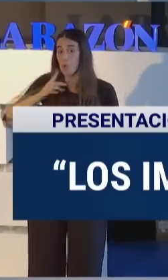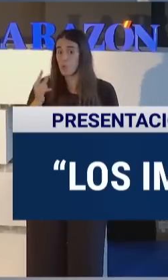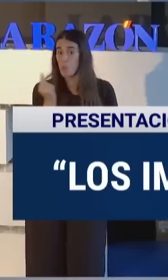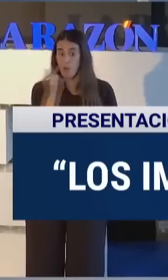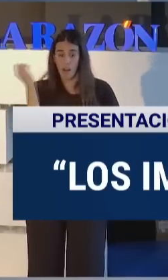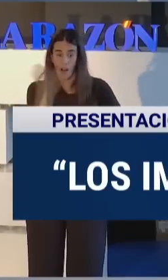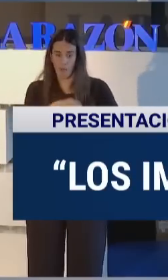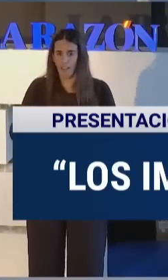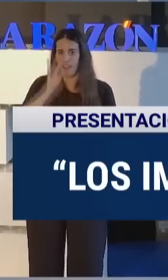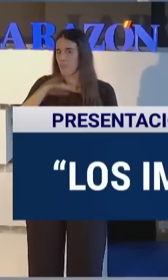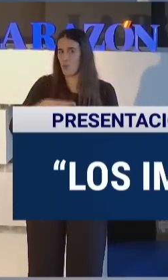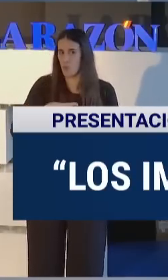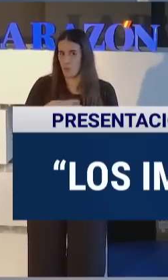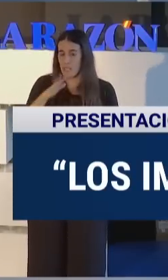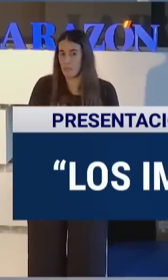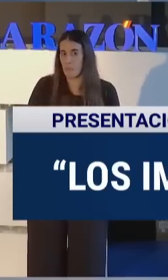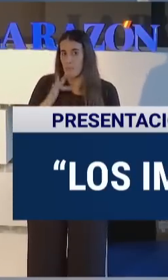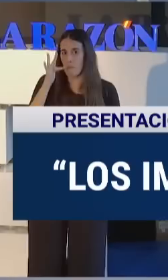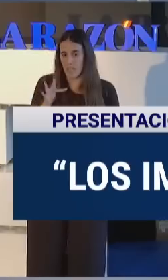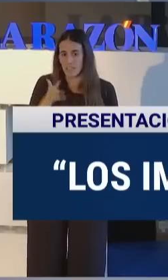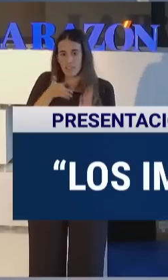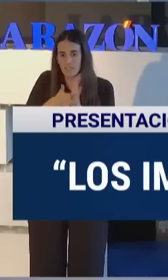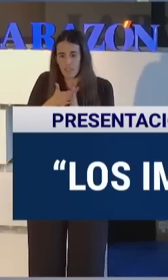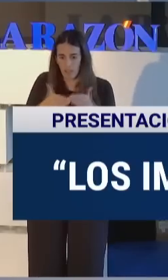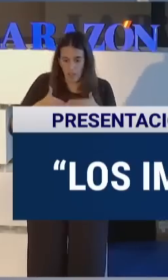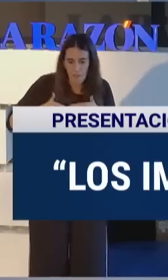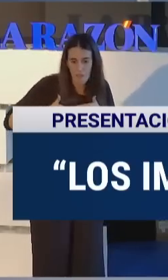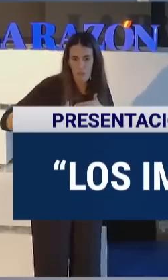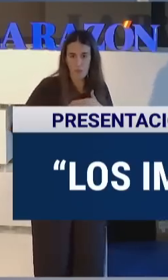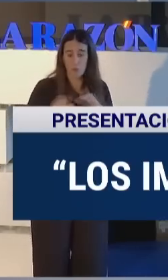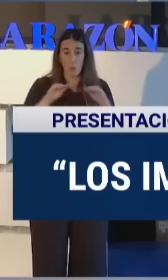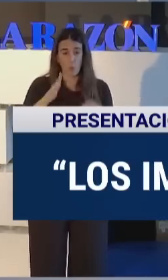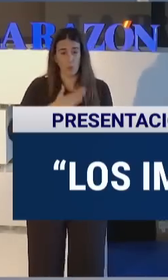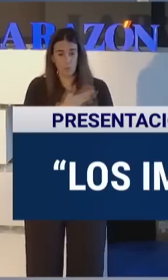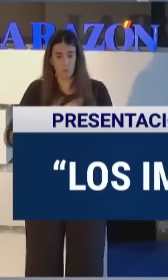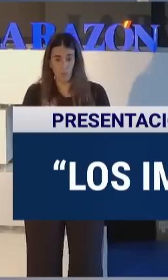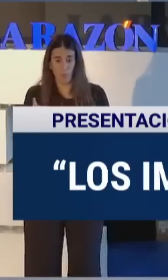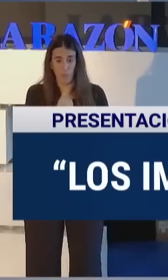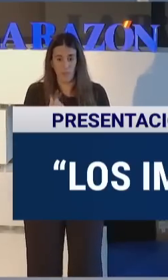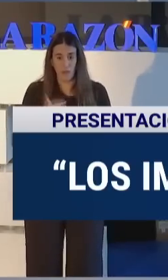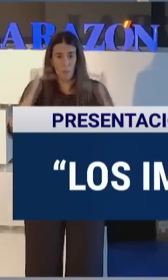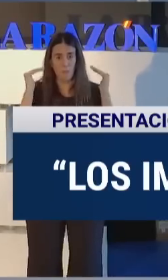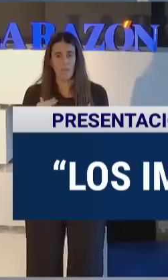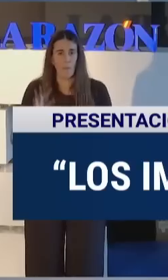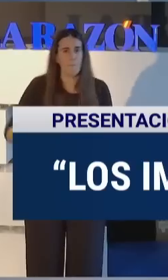ahorrar, sino que además les está destrozando el consumo futuro, pero no solo eso, además los obliga a